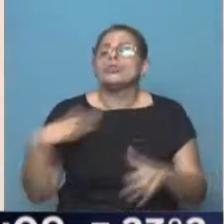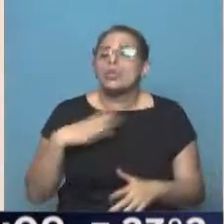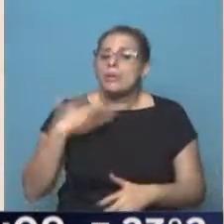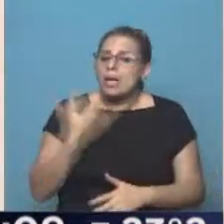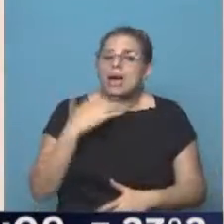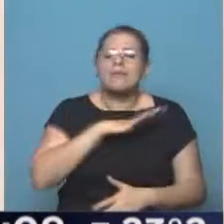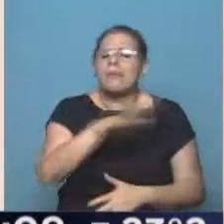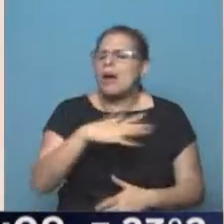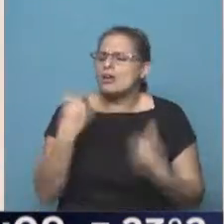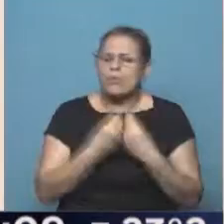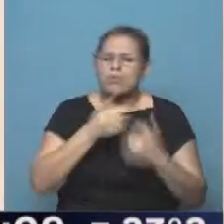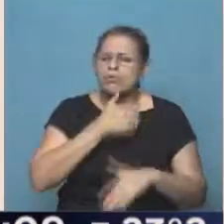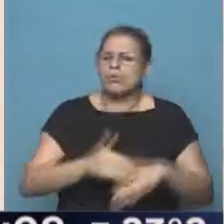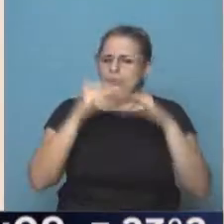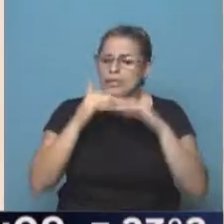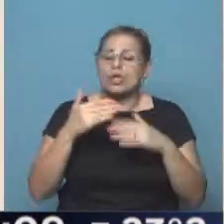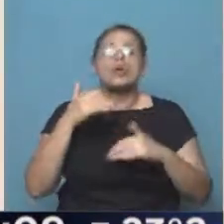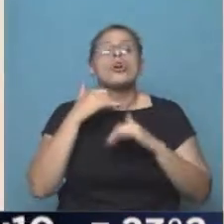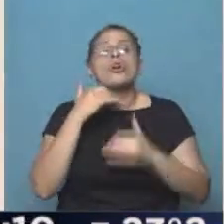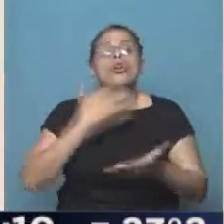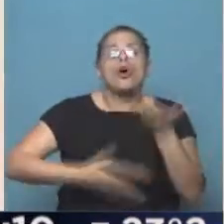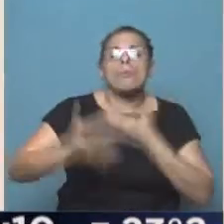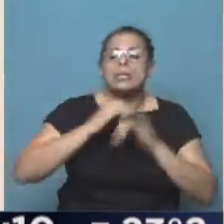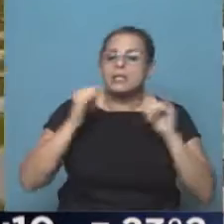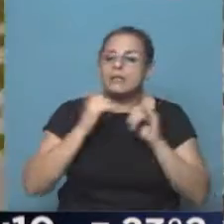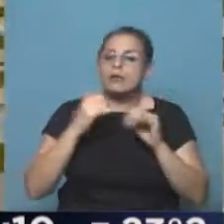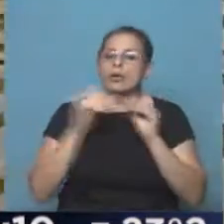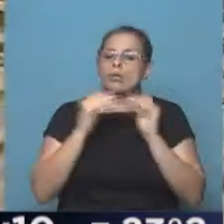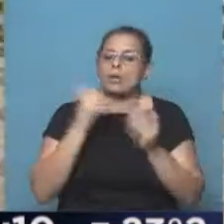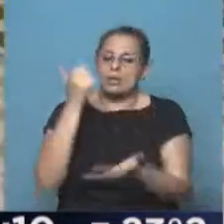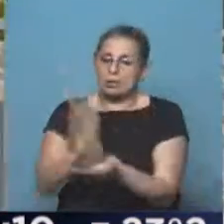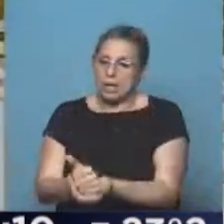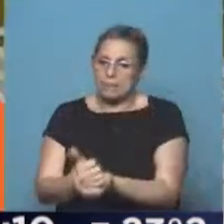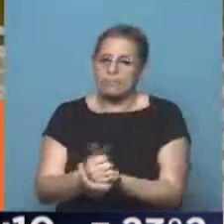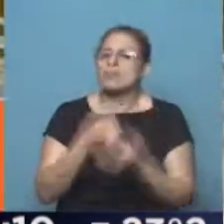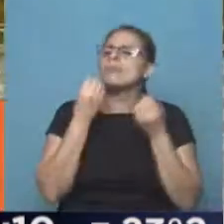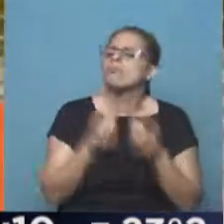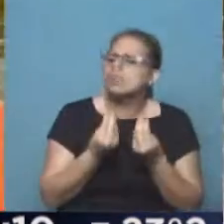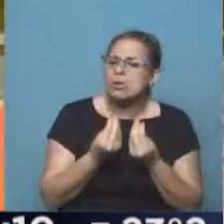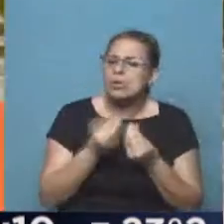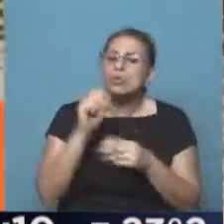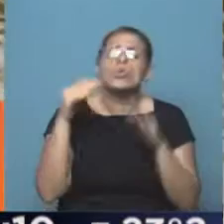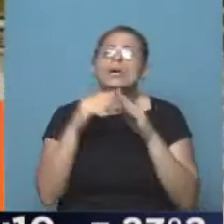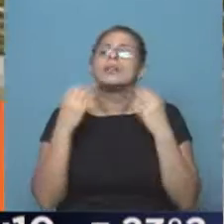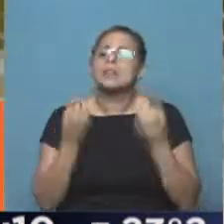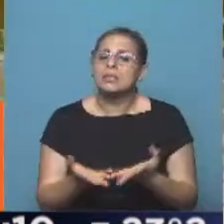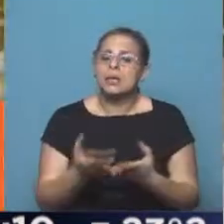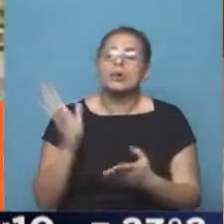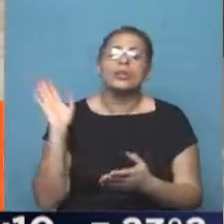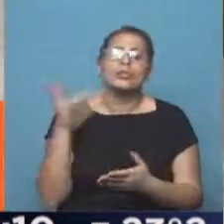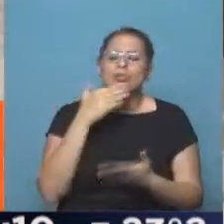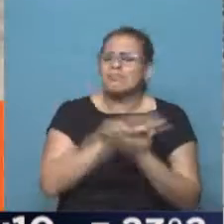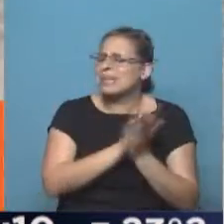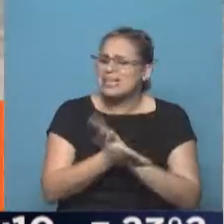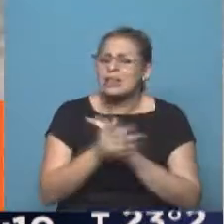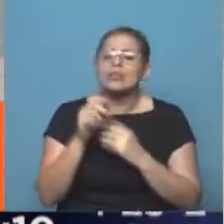encuentran anegados. Compartimos el informe de nuestros enviados especiales. ¿Qué pasó, señor? ¿Y su casa? Perdimos todo. ¿Cuál